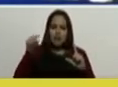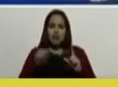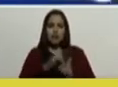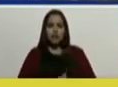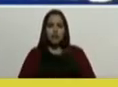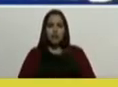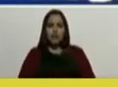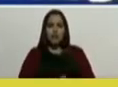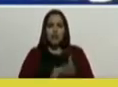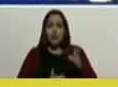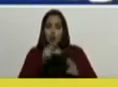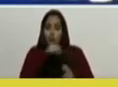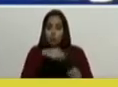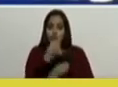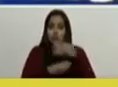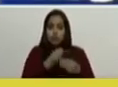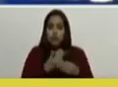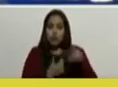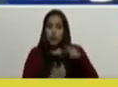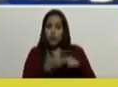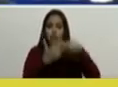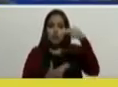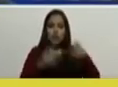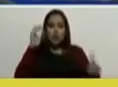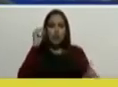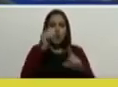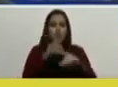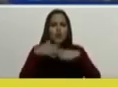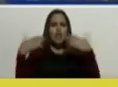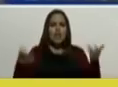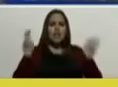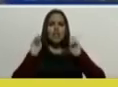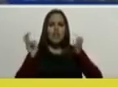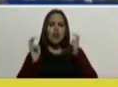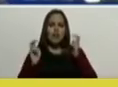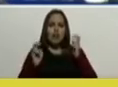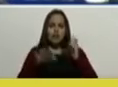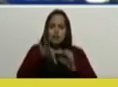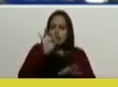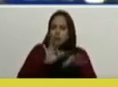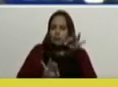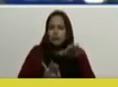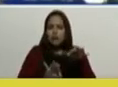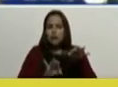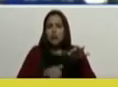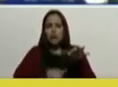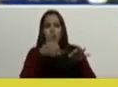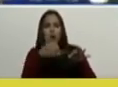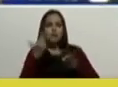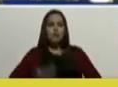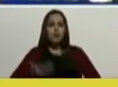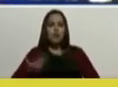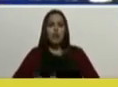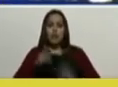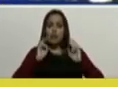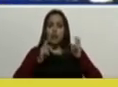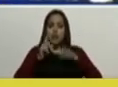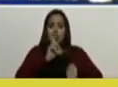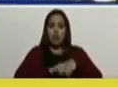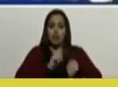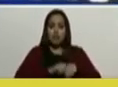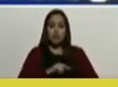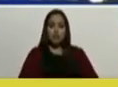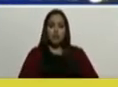la arquitectura que se construyó en función de los grandes temas identificados para el momento. Y la arquitectura